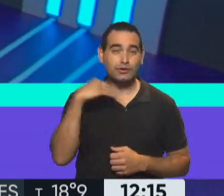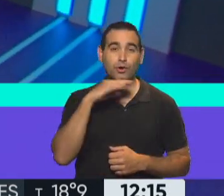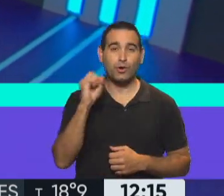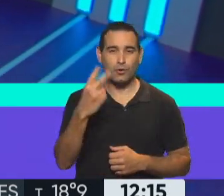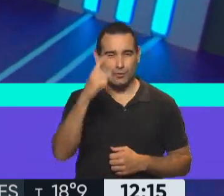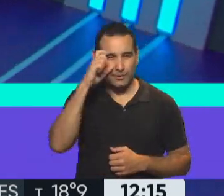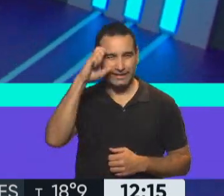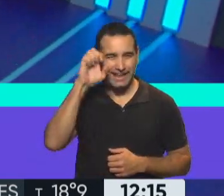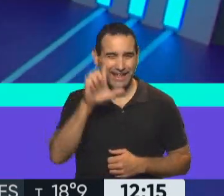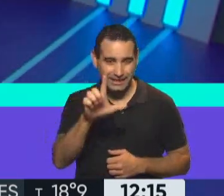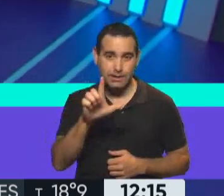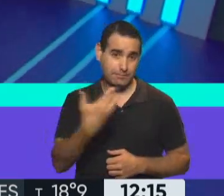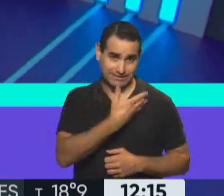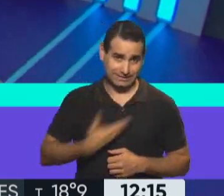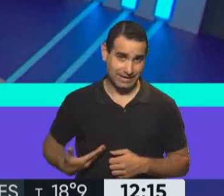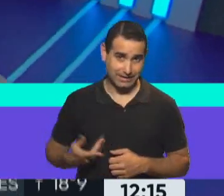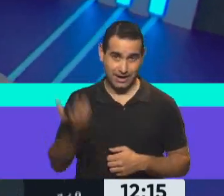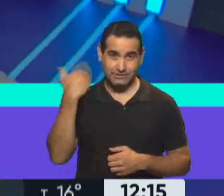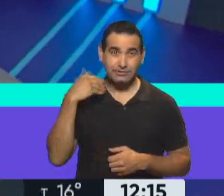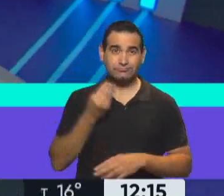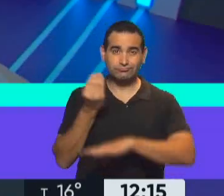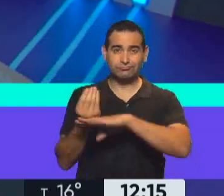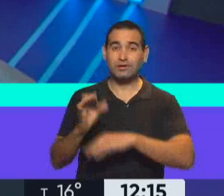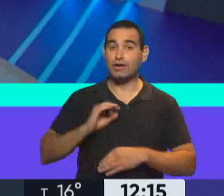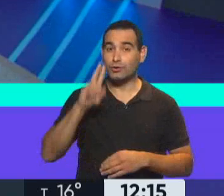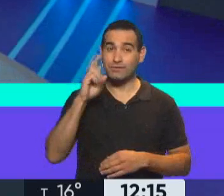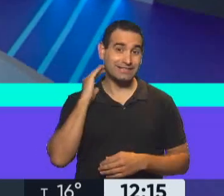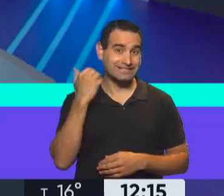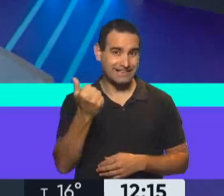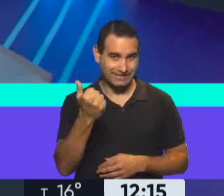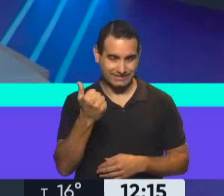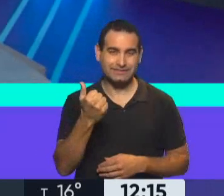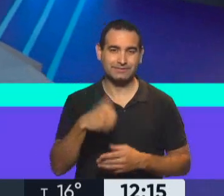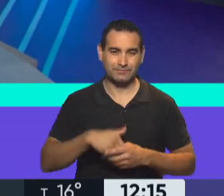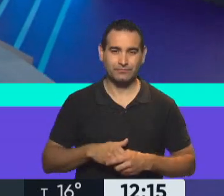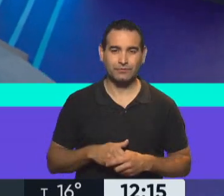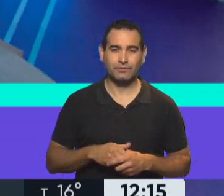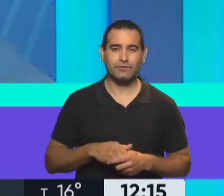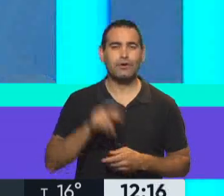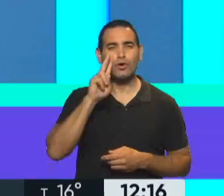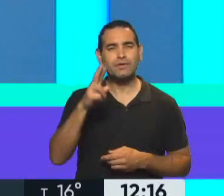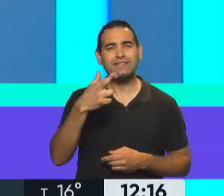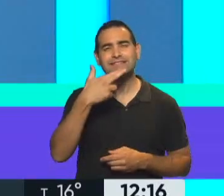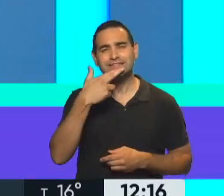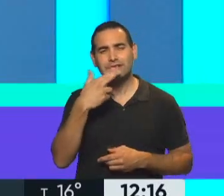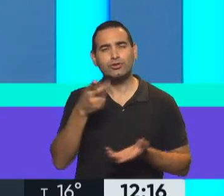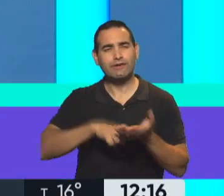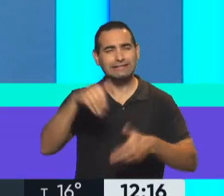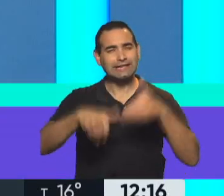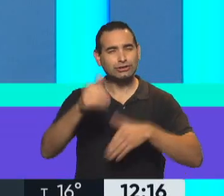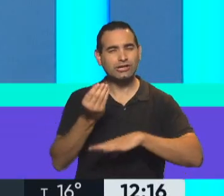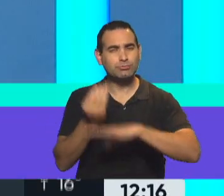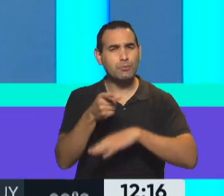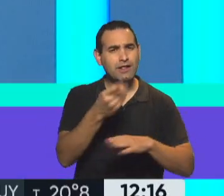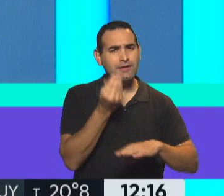presidente electo en el año 2016 principios 2017 se hace una nueva elección había en discusión hasta cuando